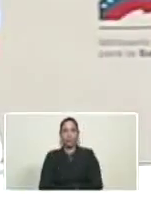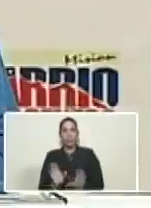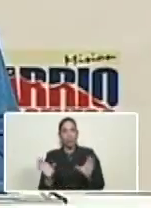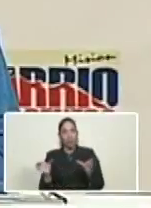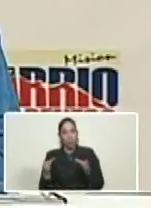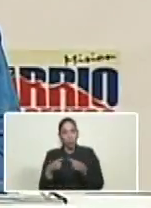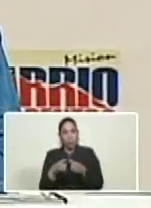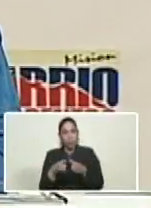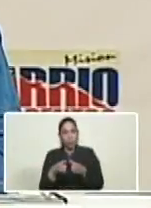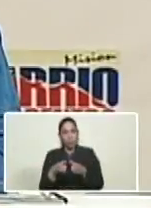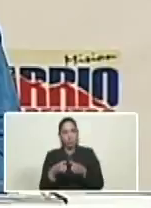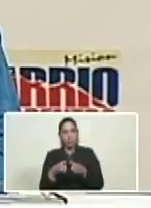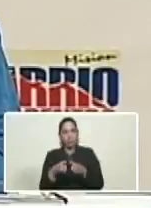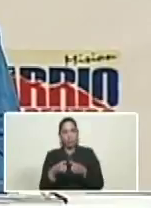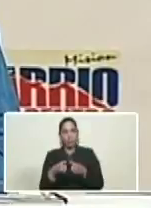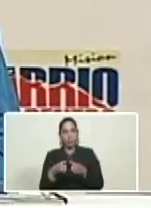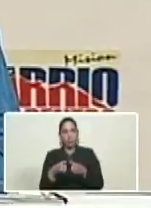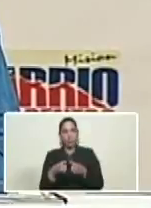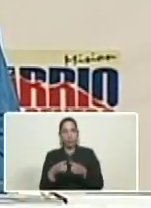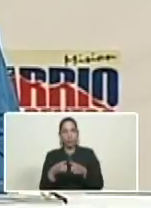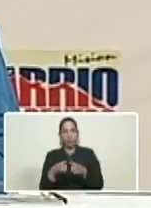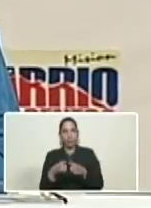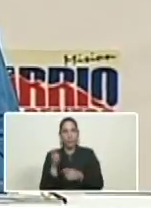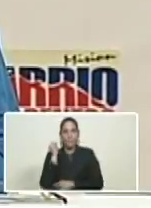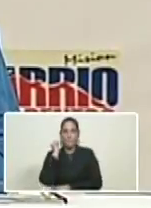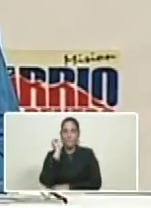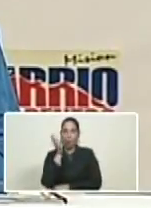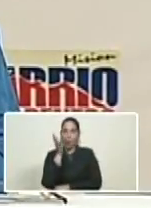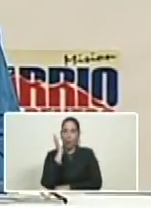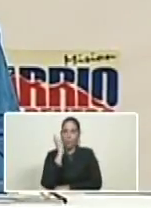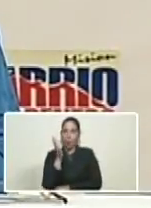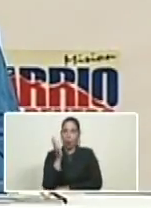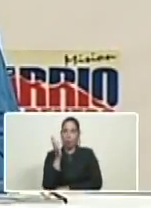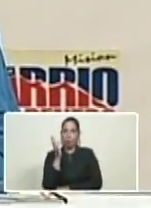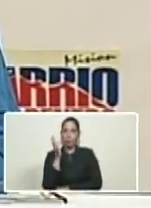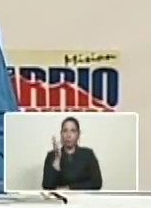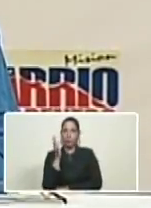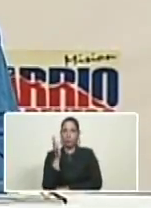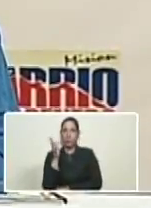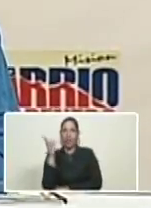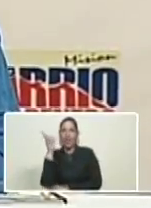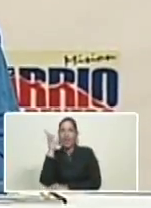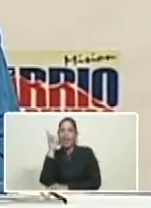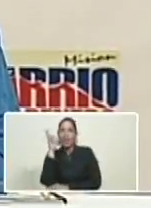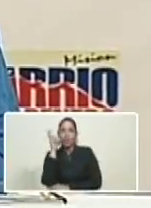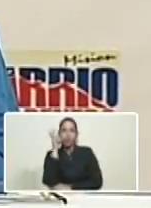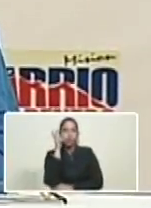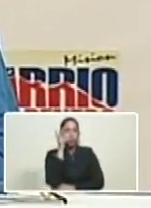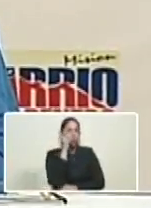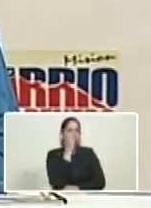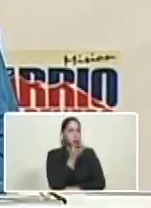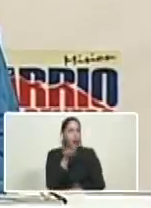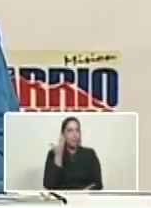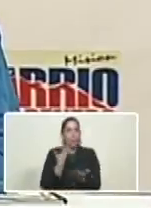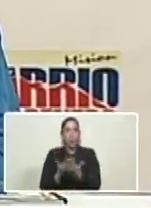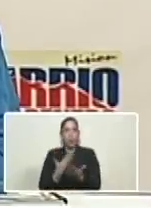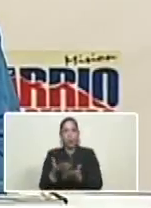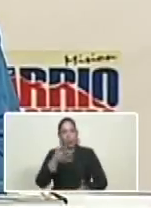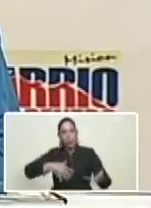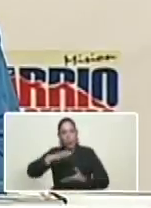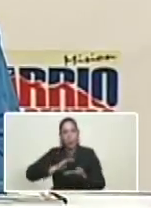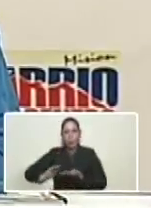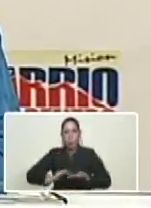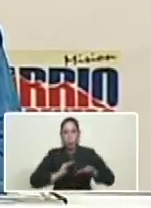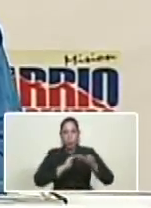reunirme en asamblea plenaria para escuchar propuestas, problemas,